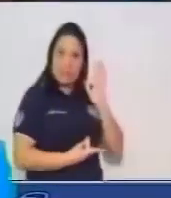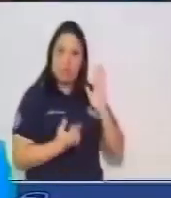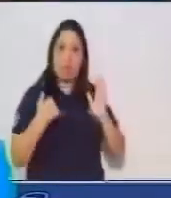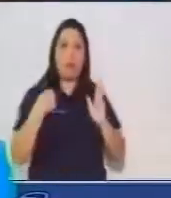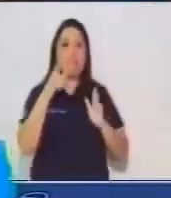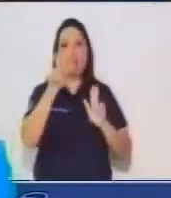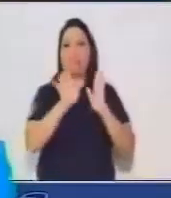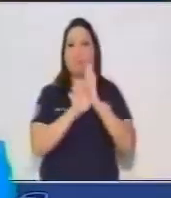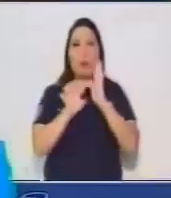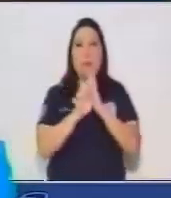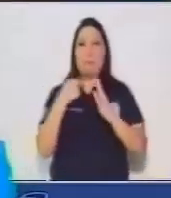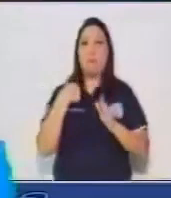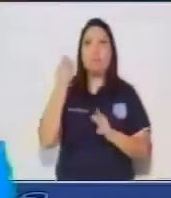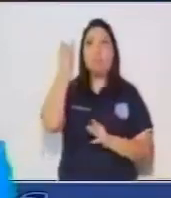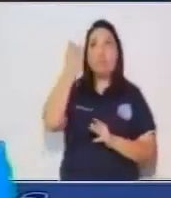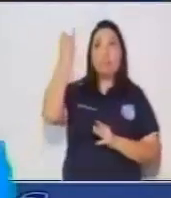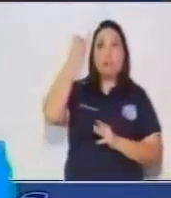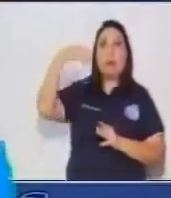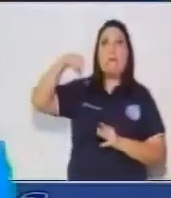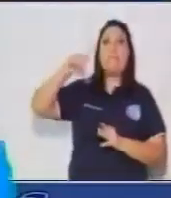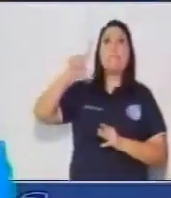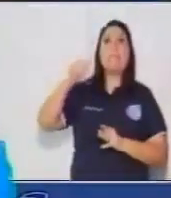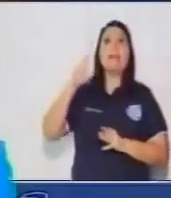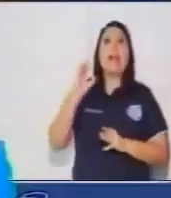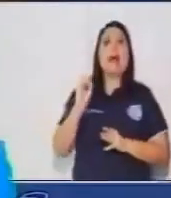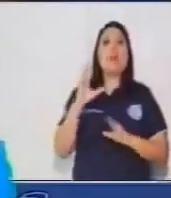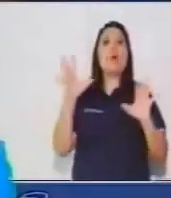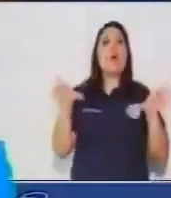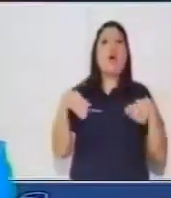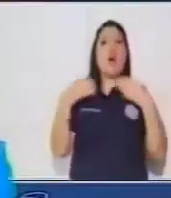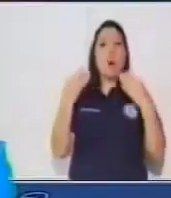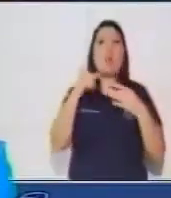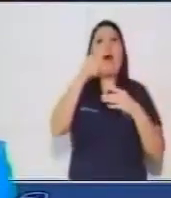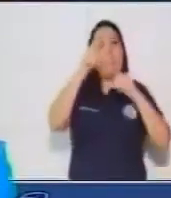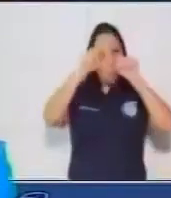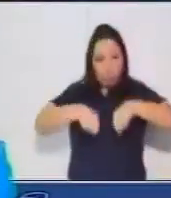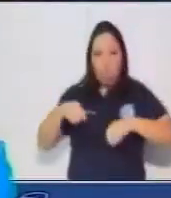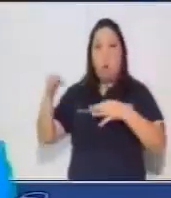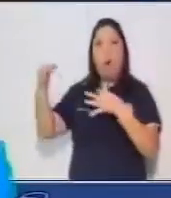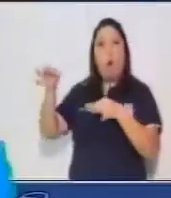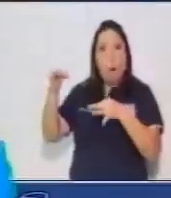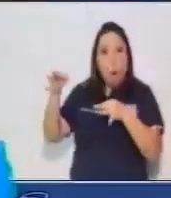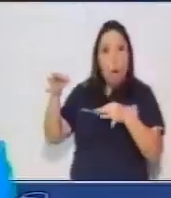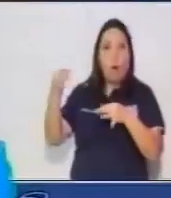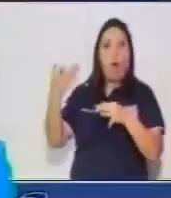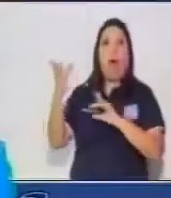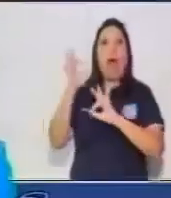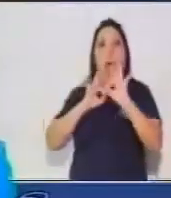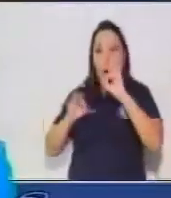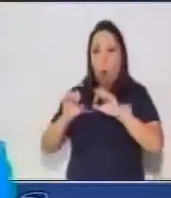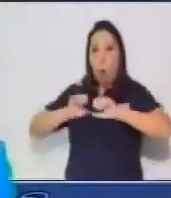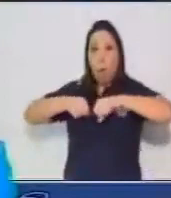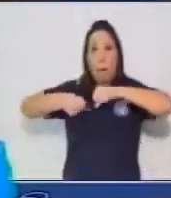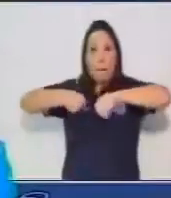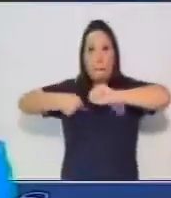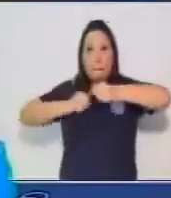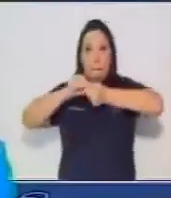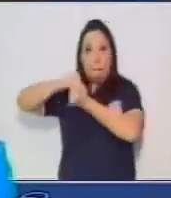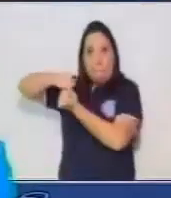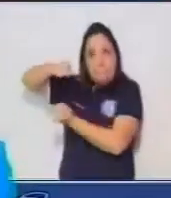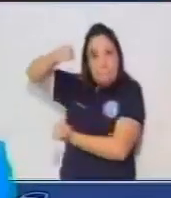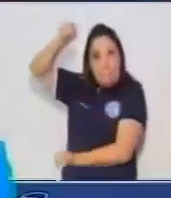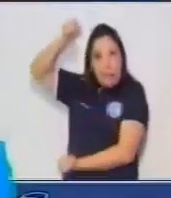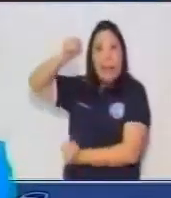Nos imaginamos como un plano también una hoja de papel, nos imaginamos un pliego de cartulina, es un